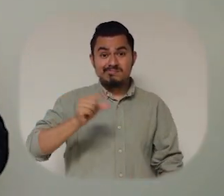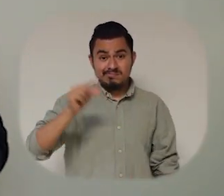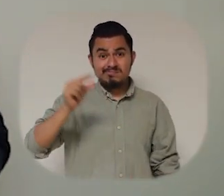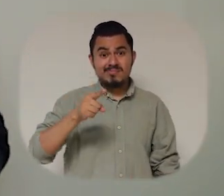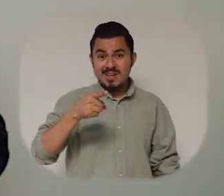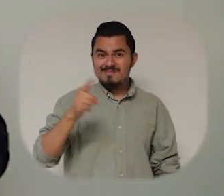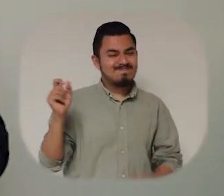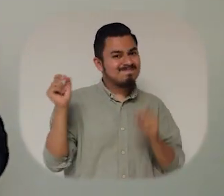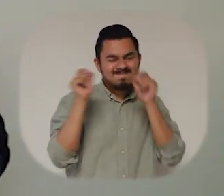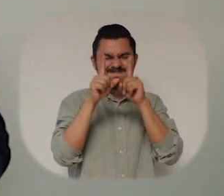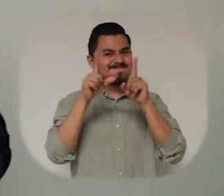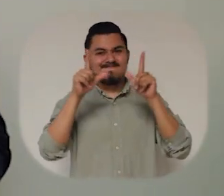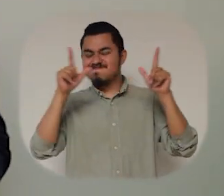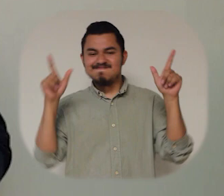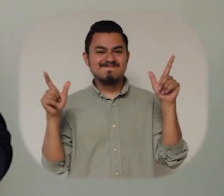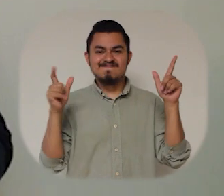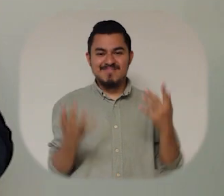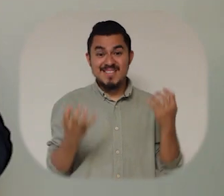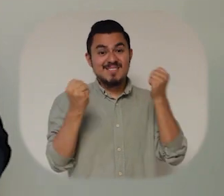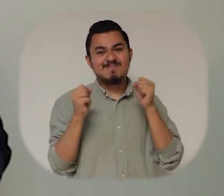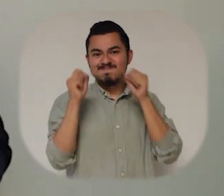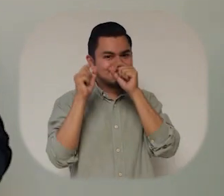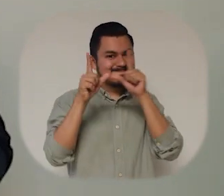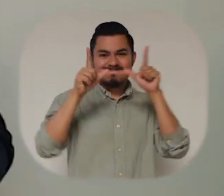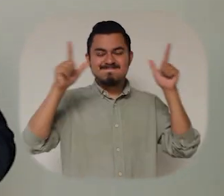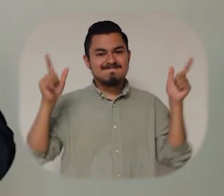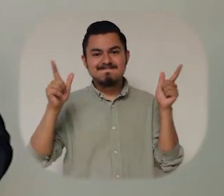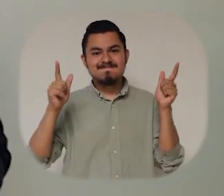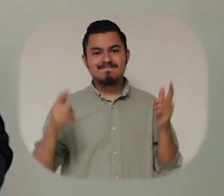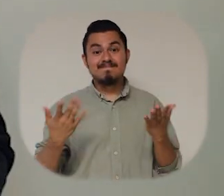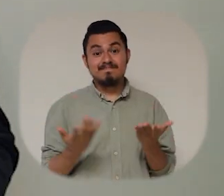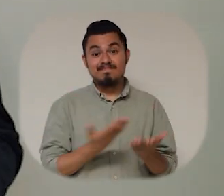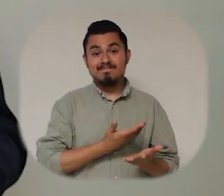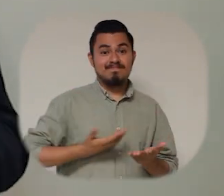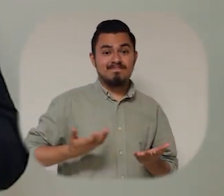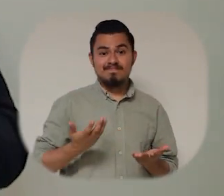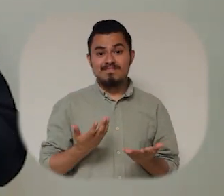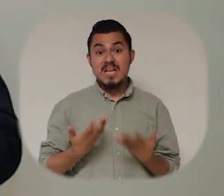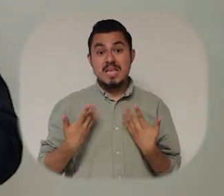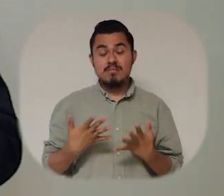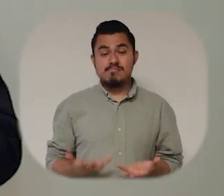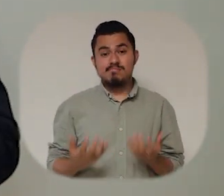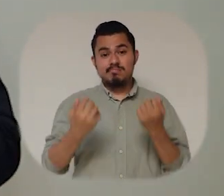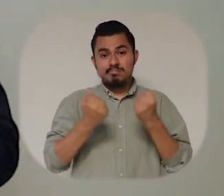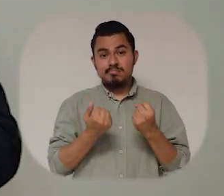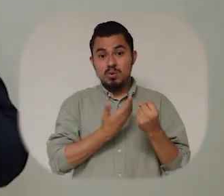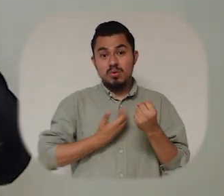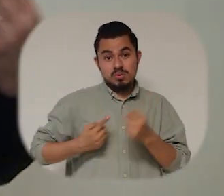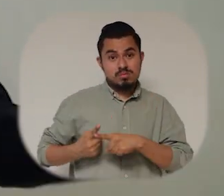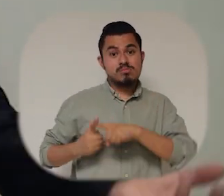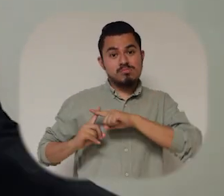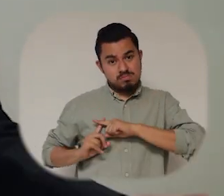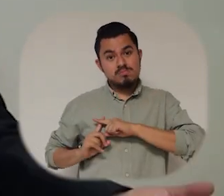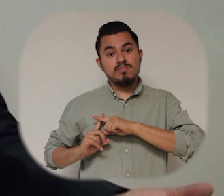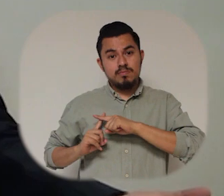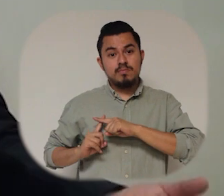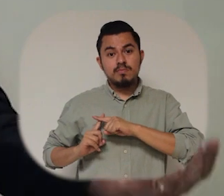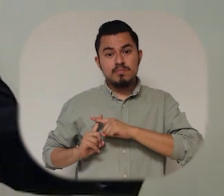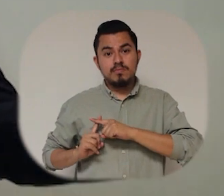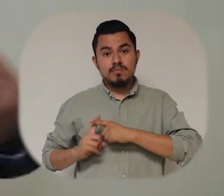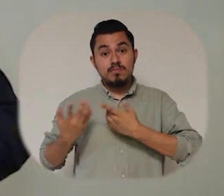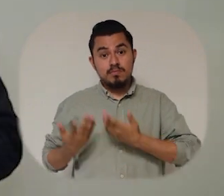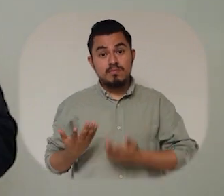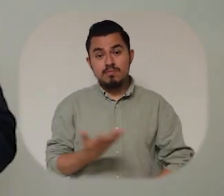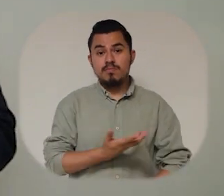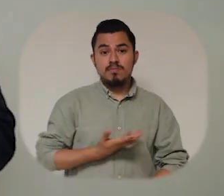nos es permitida es así de impresionante, es así la salvación. Y así que nosotros que somos salvos, somos cristianos